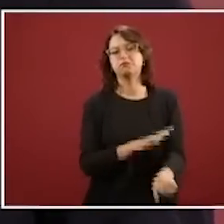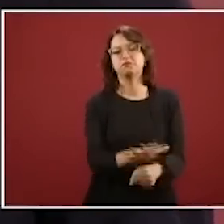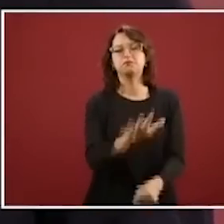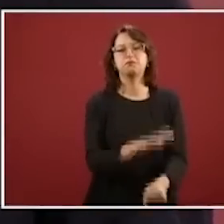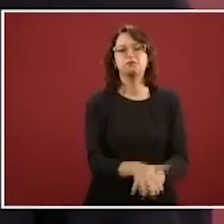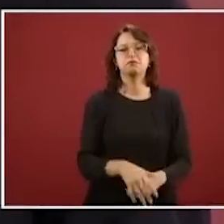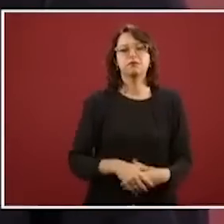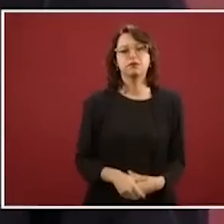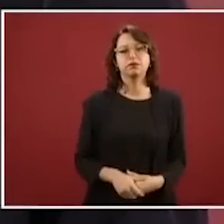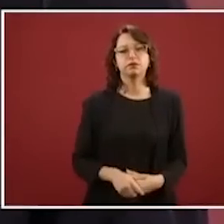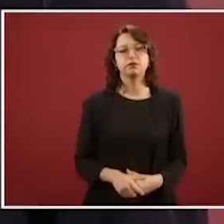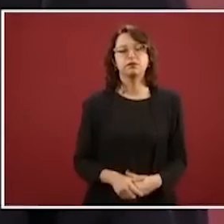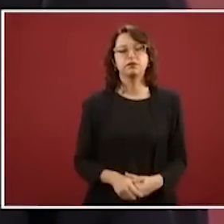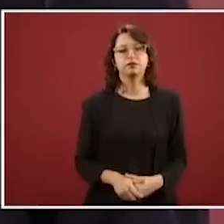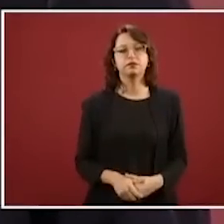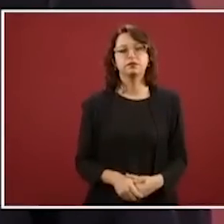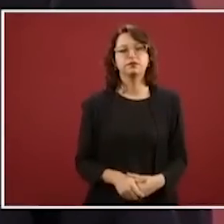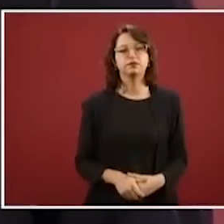Vamos a